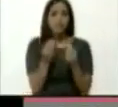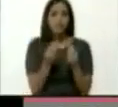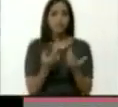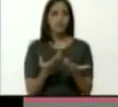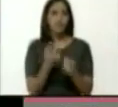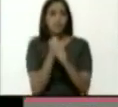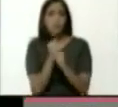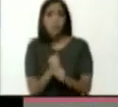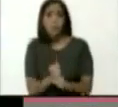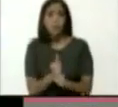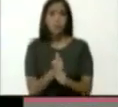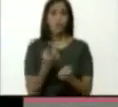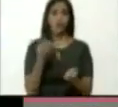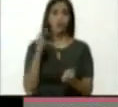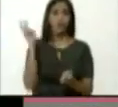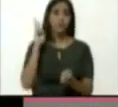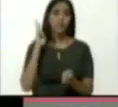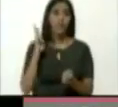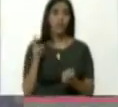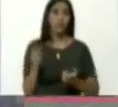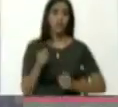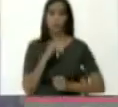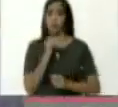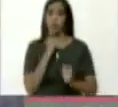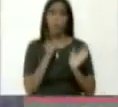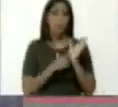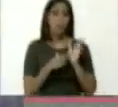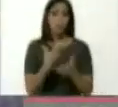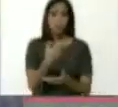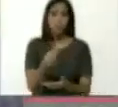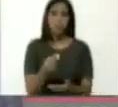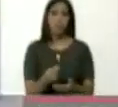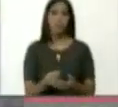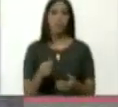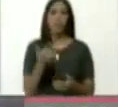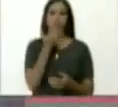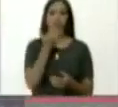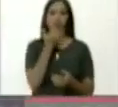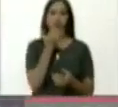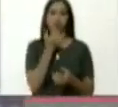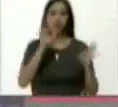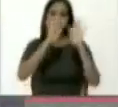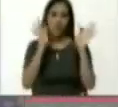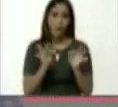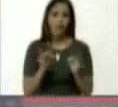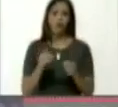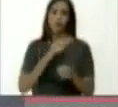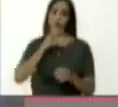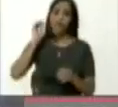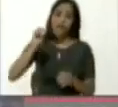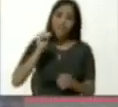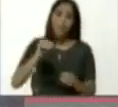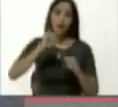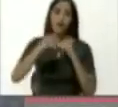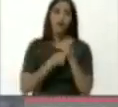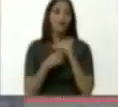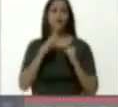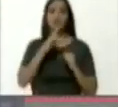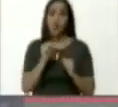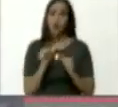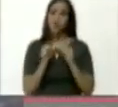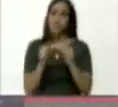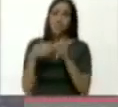expectativas de los venezolanos, muchas de las cuales no han sido cumplidas. Hemos equivocado la estrategia. Hemos venido diciéndole a Juan Guaidó, no siga por ese